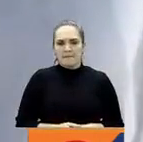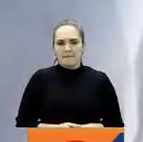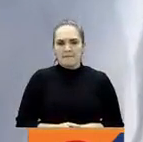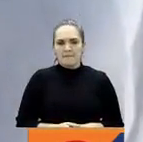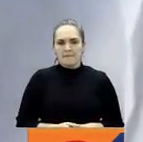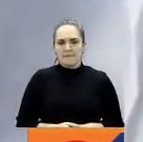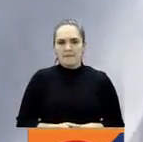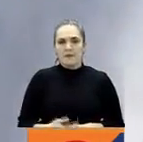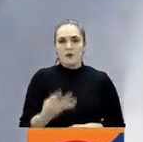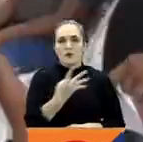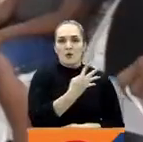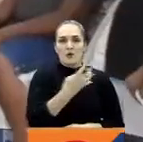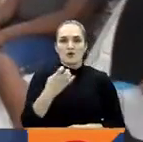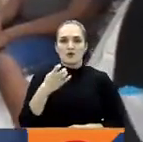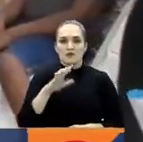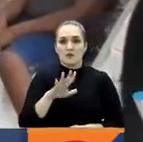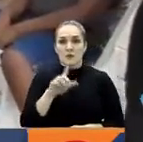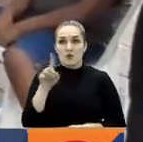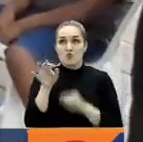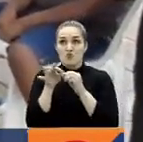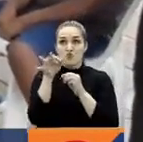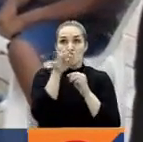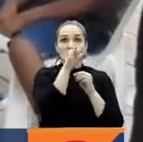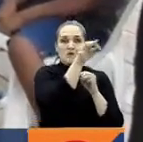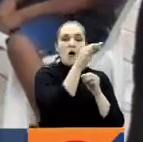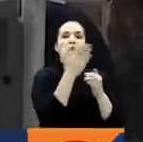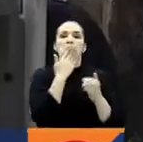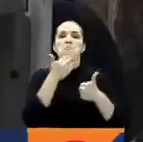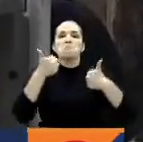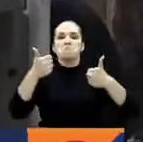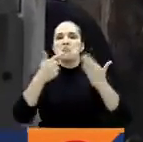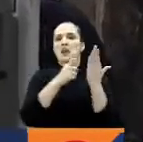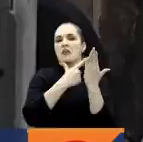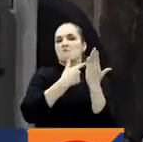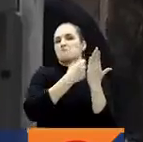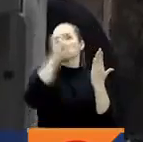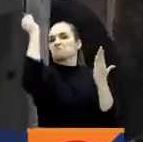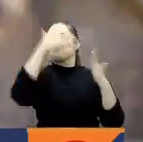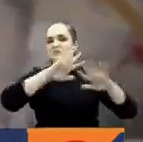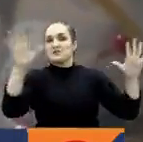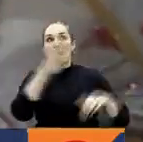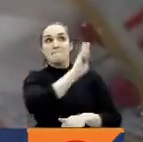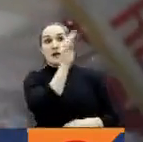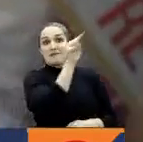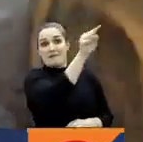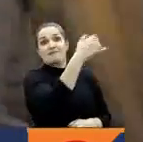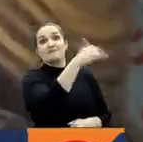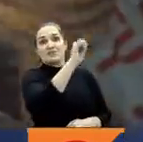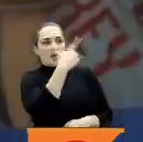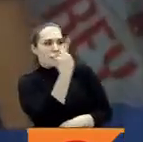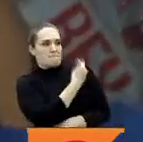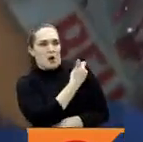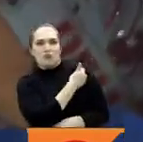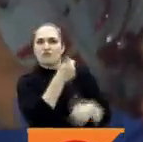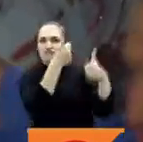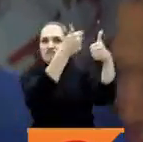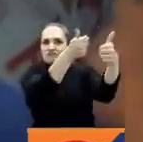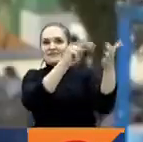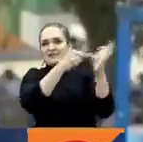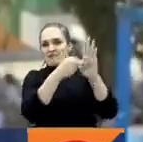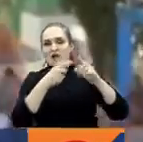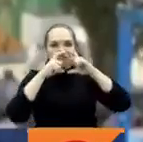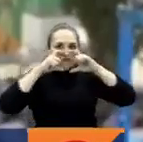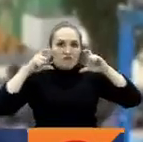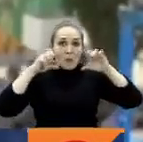Son 451 municipios cuya vacunación supera el 70%, uno de ellos Barranquilla. Buena noticia a menos de un mes de iniciar el